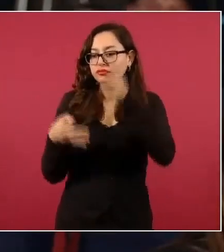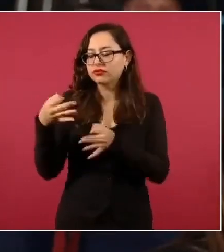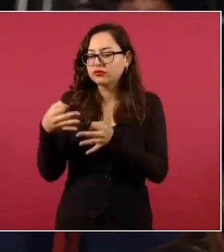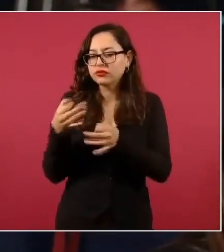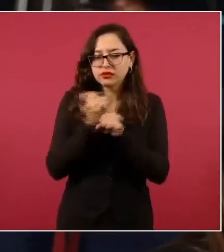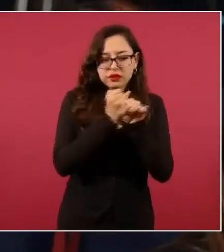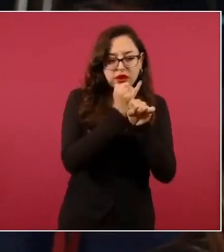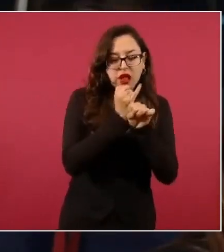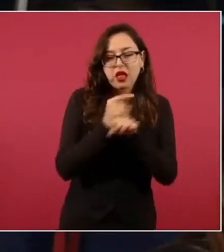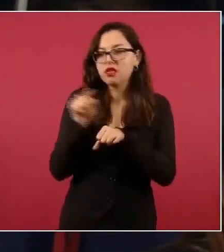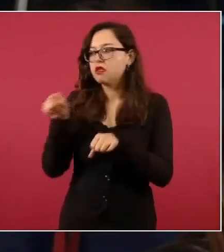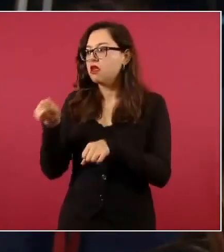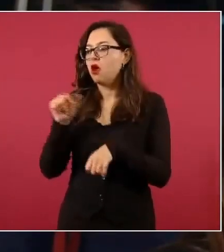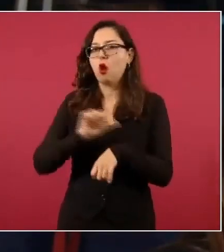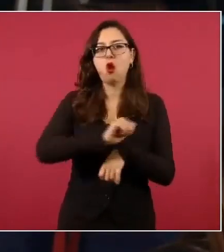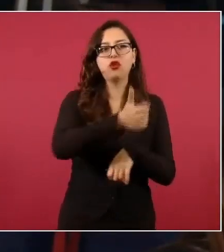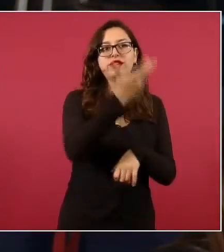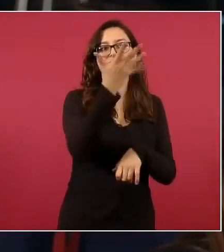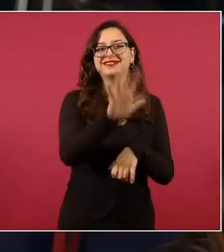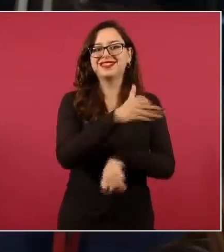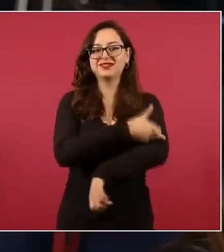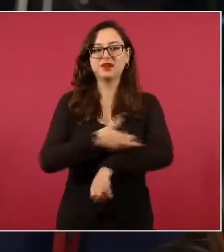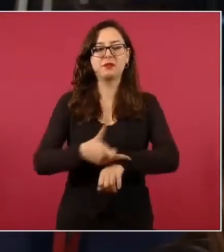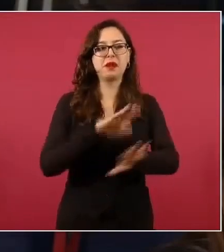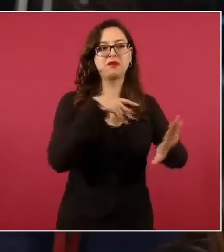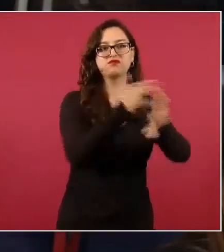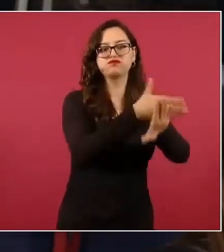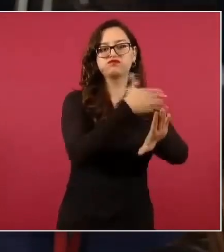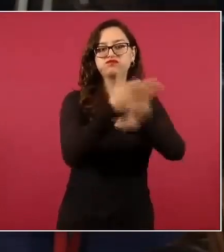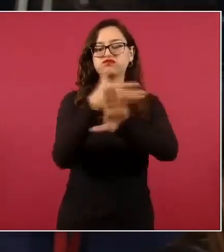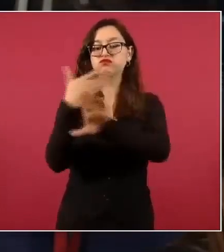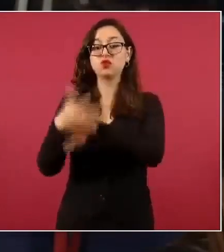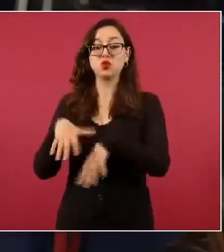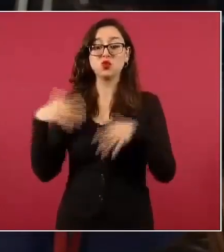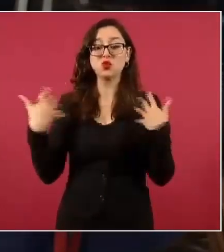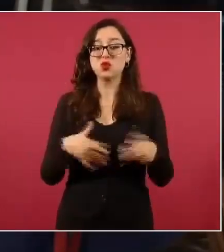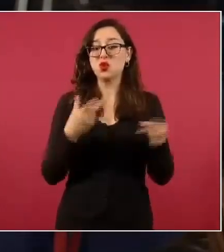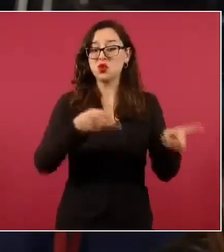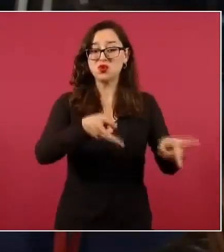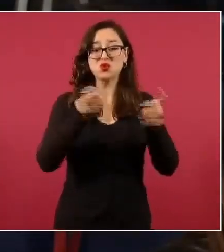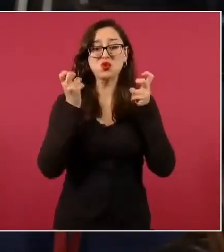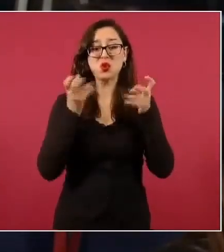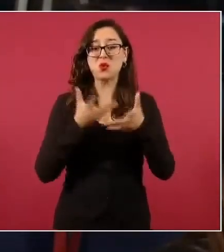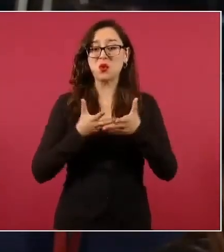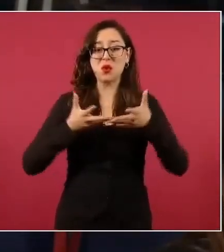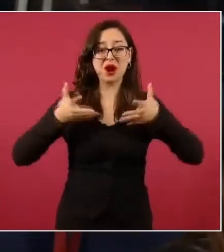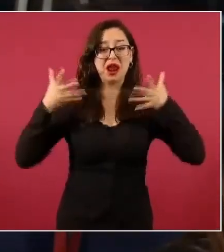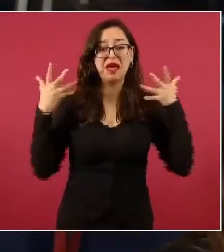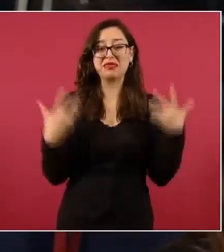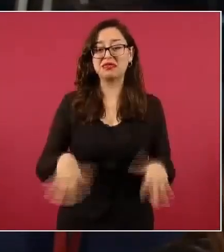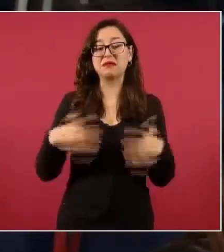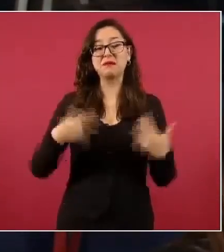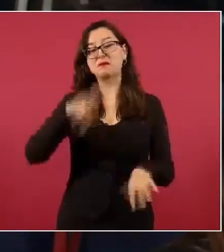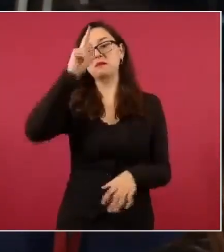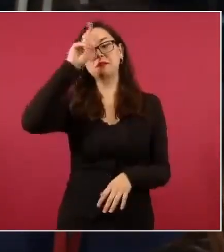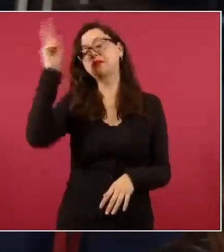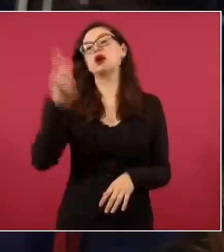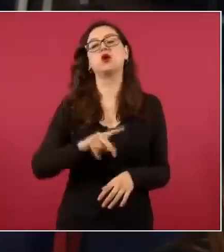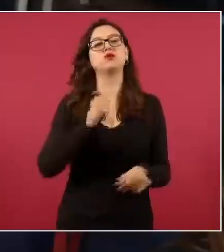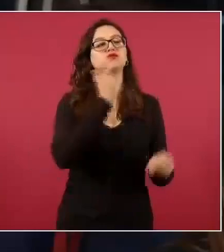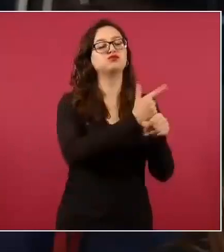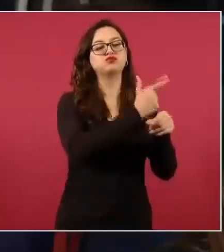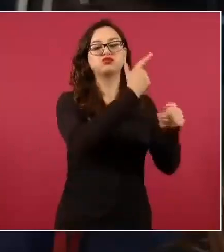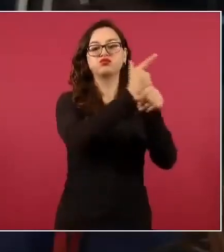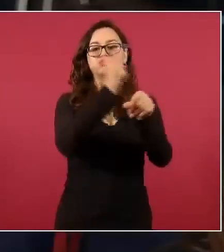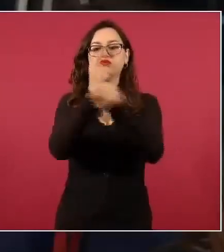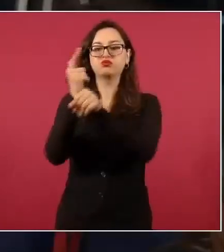despojos a familias. Hoy usted tiene enfrente el robo más grande de la historia en el país, con el cártel inmobiliario. Está saliendo en Sonora,